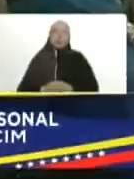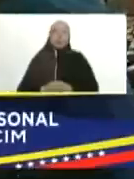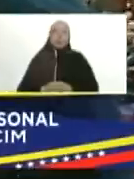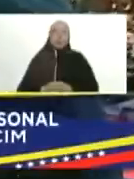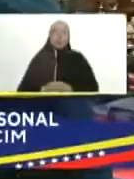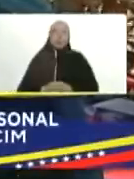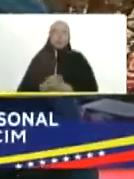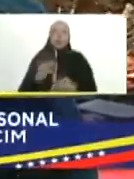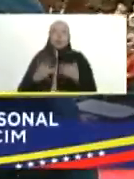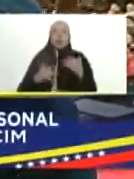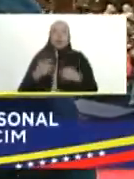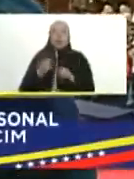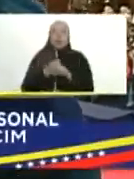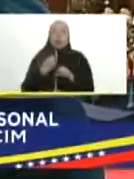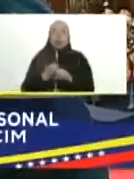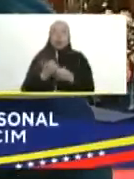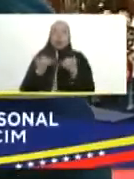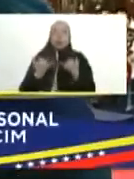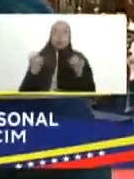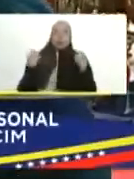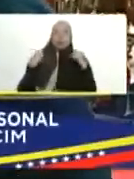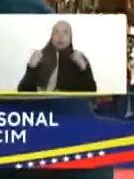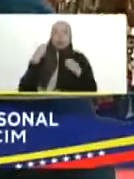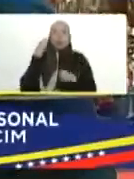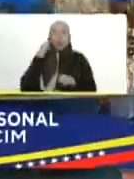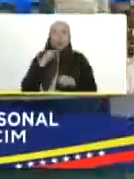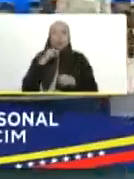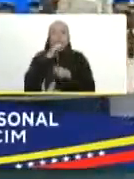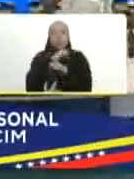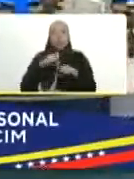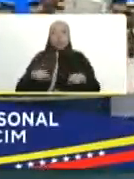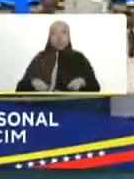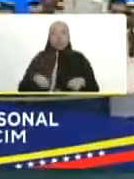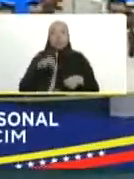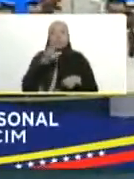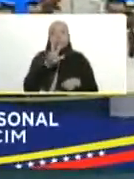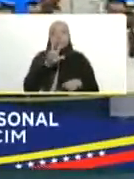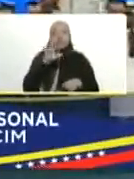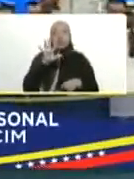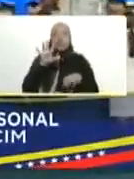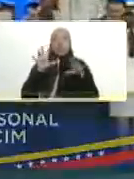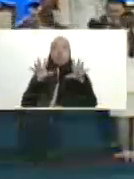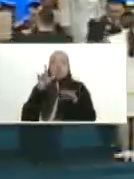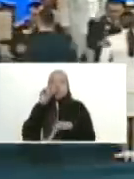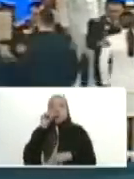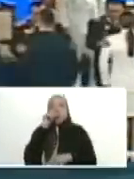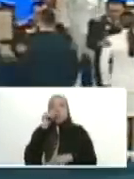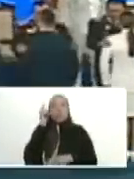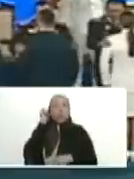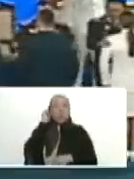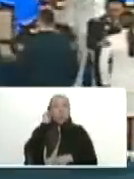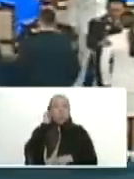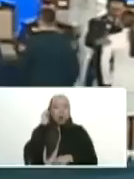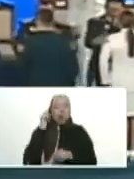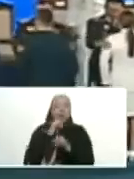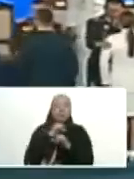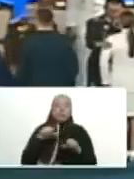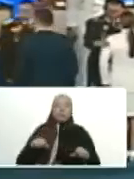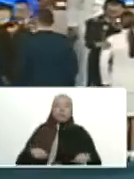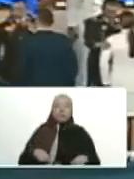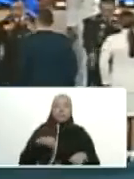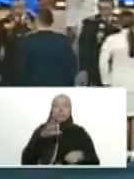En esta oportunidad ascienden del ejército bolivariano 356 hombres y mujeres de la Armada,